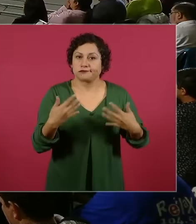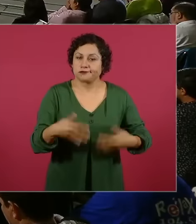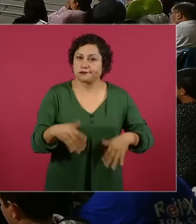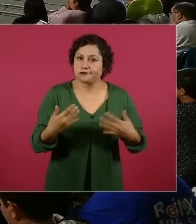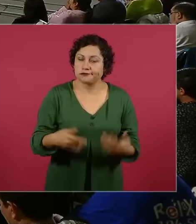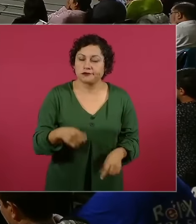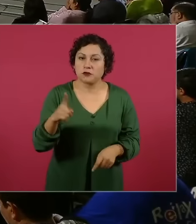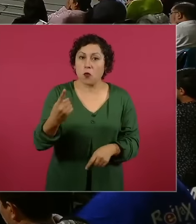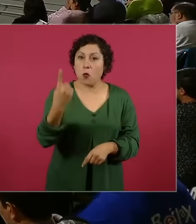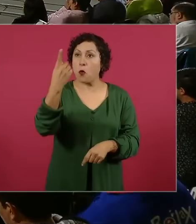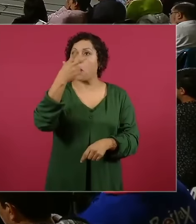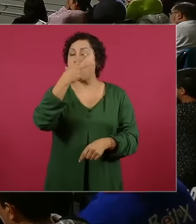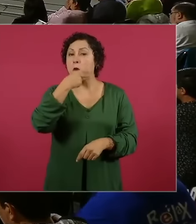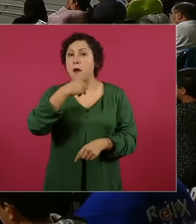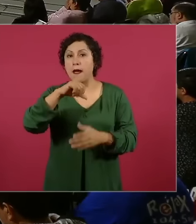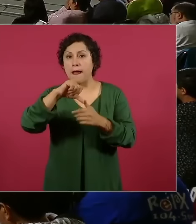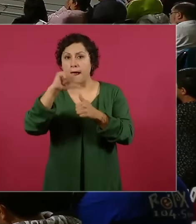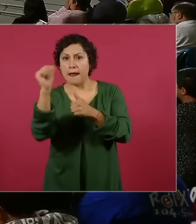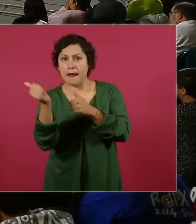ahí.